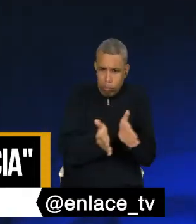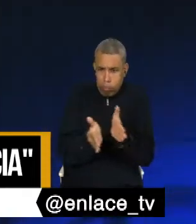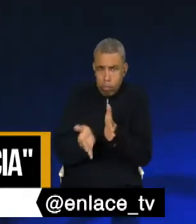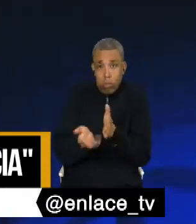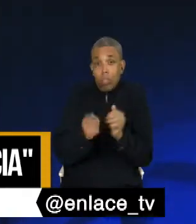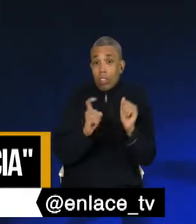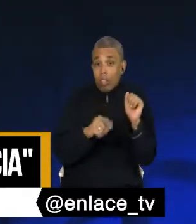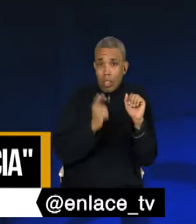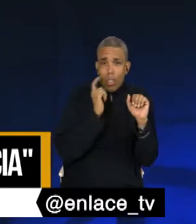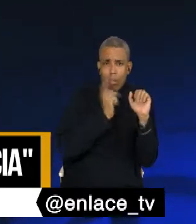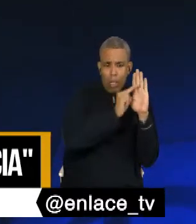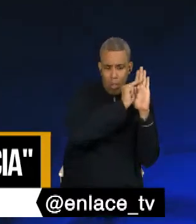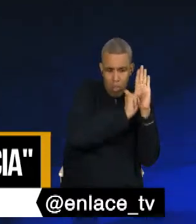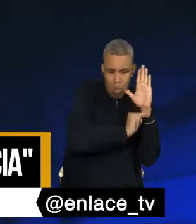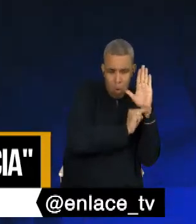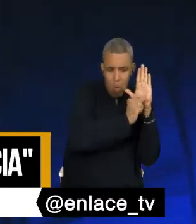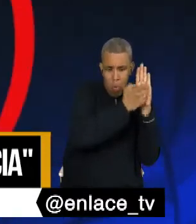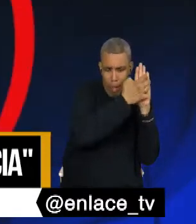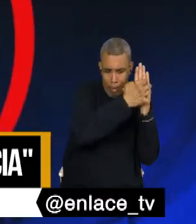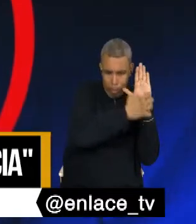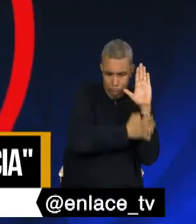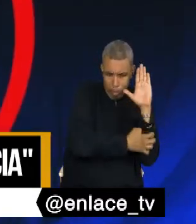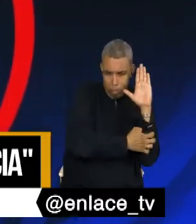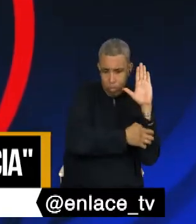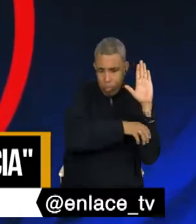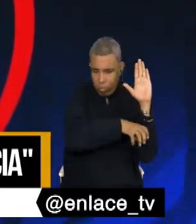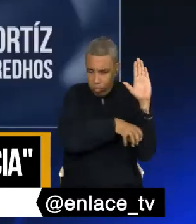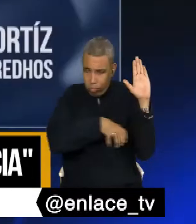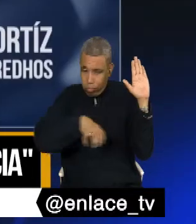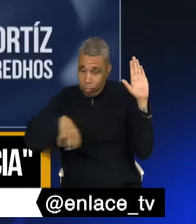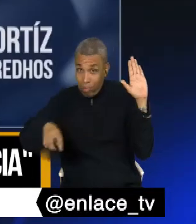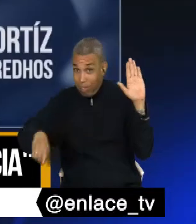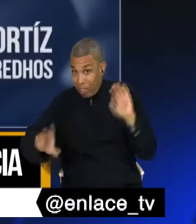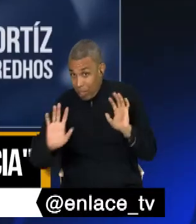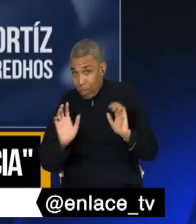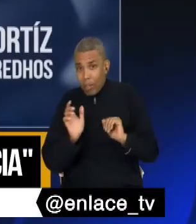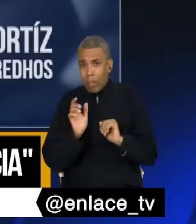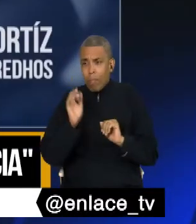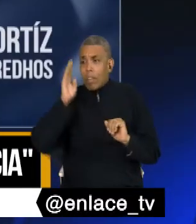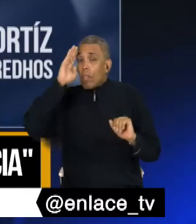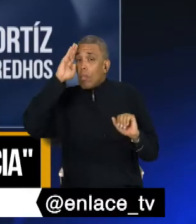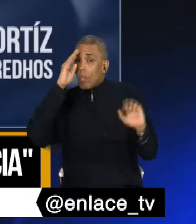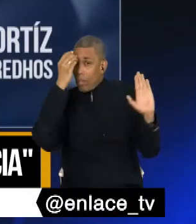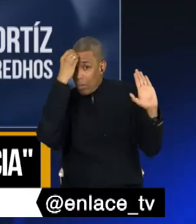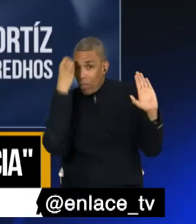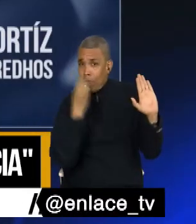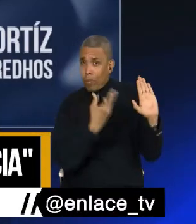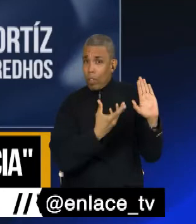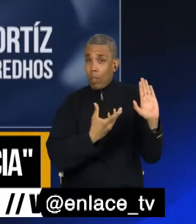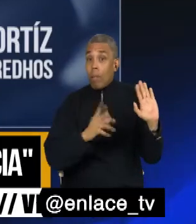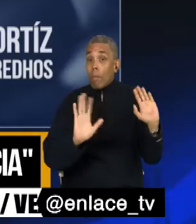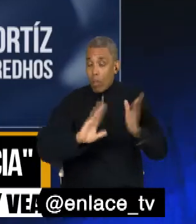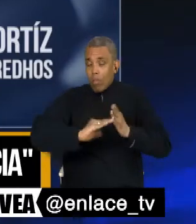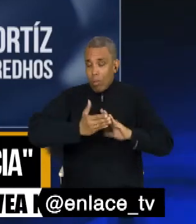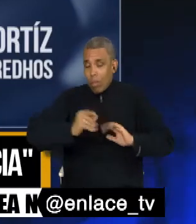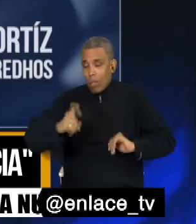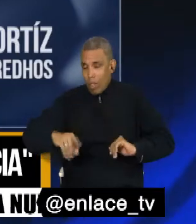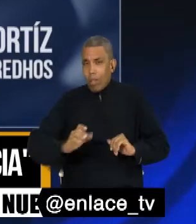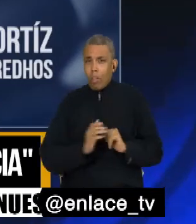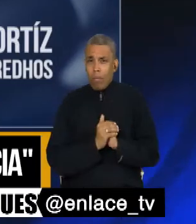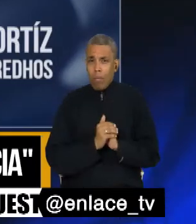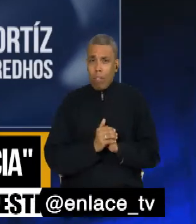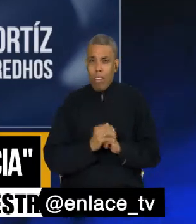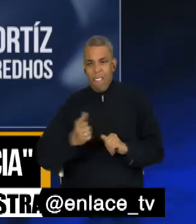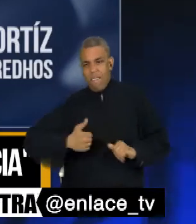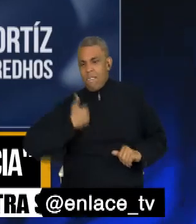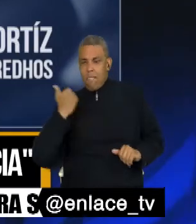situación. No estamos diciendo tampoco que hay que acreditar el delito, pero sí hay que establecer primero, tampoco estamos diciendo que la persona